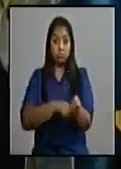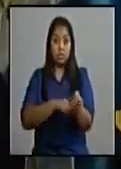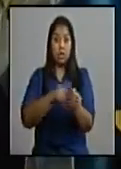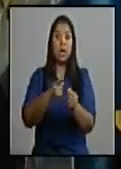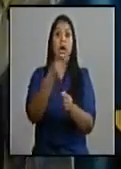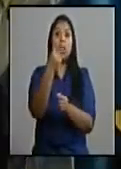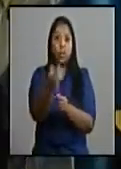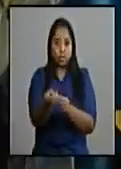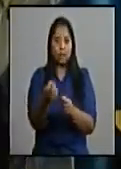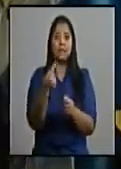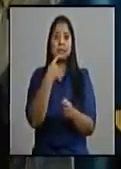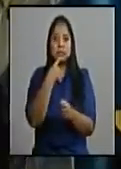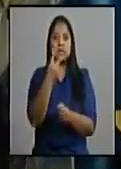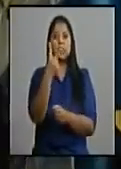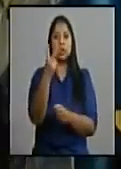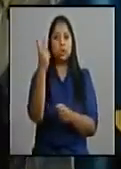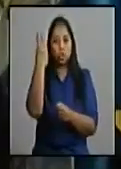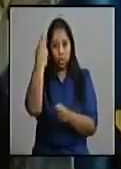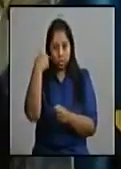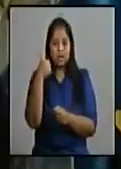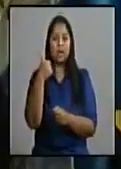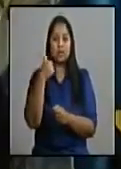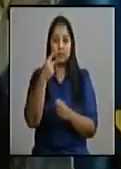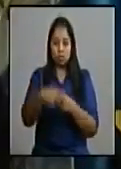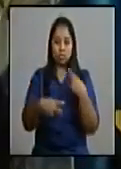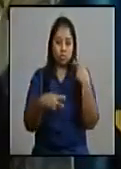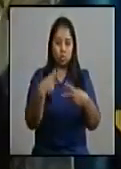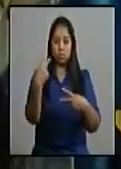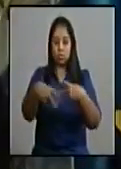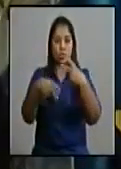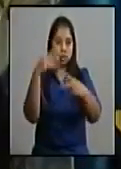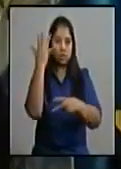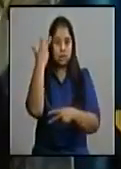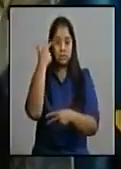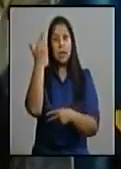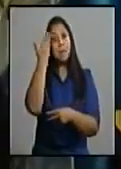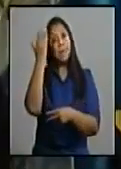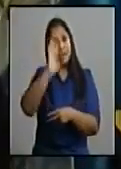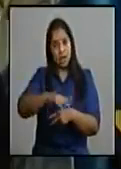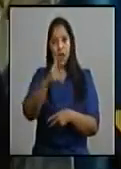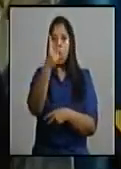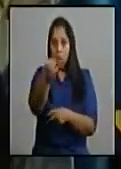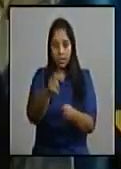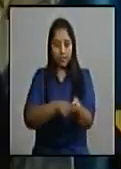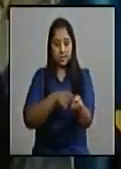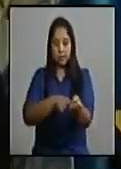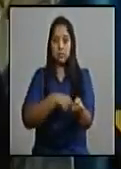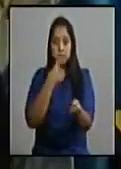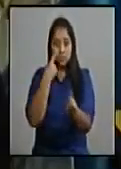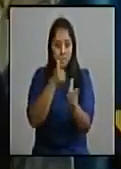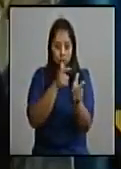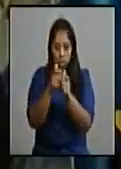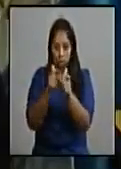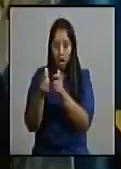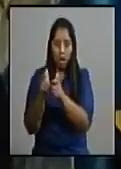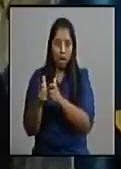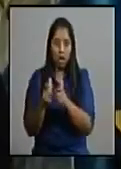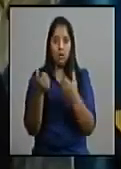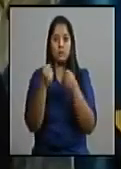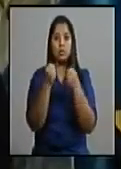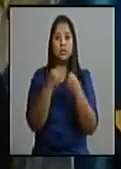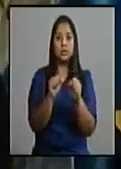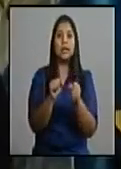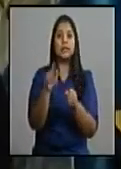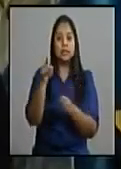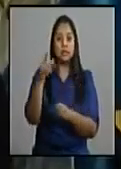repetido cada 48 horas, mañana se hará otro control igual. Controles que están haciendo en el Hospital